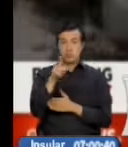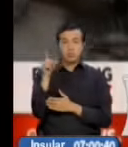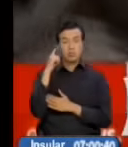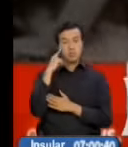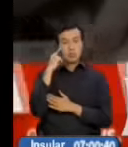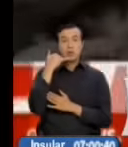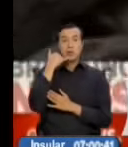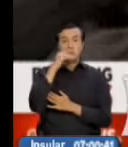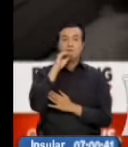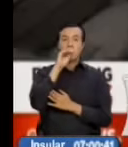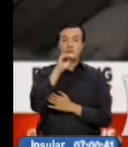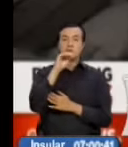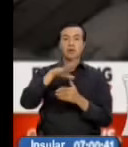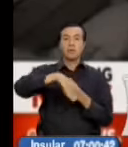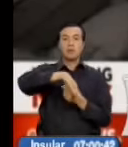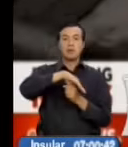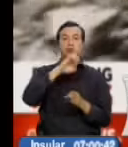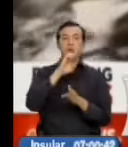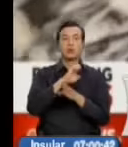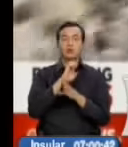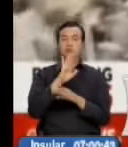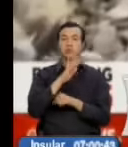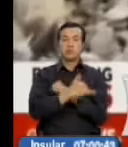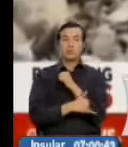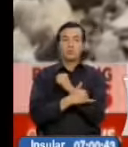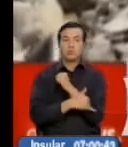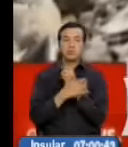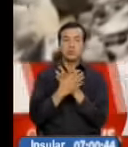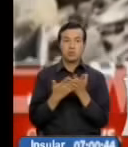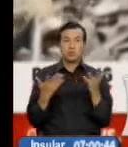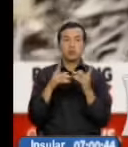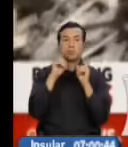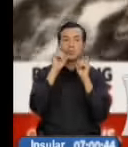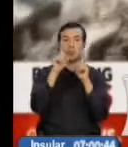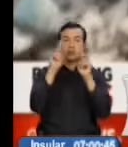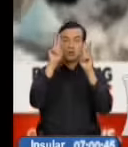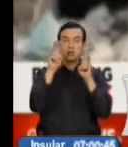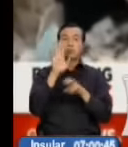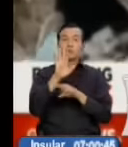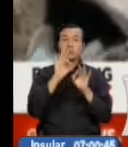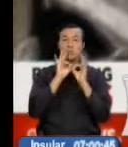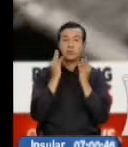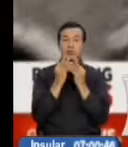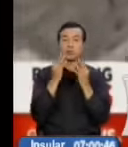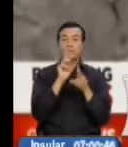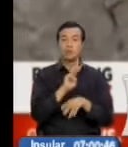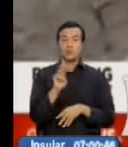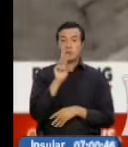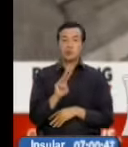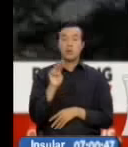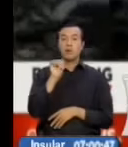pueda comunicarse con la Embajada de Ecuador en ese país para que pueda preguntar sobre sus familiares. La página web